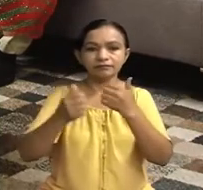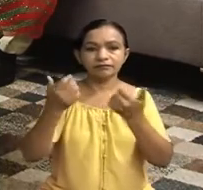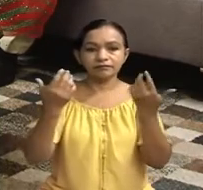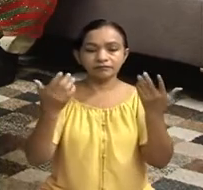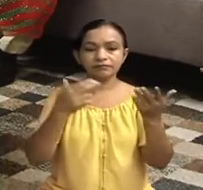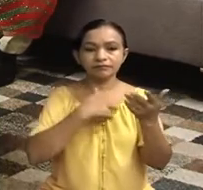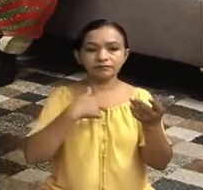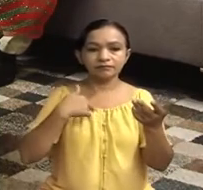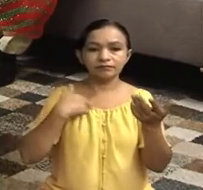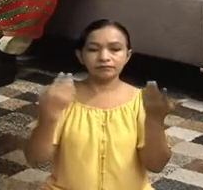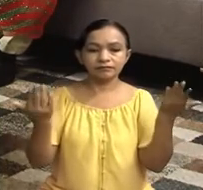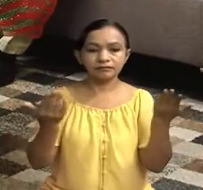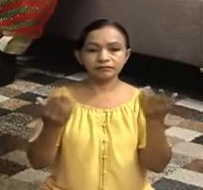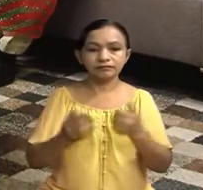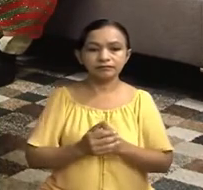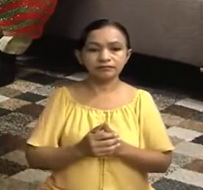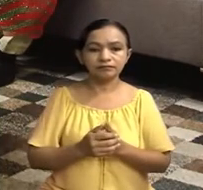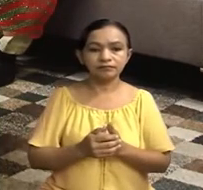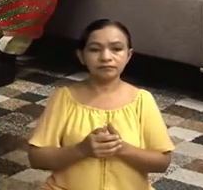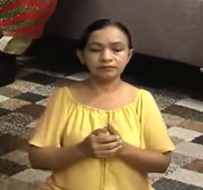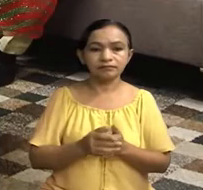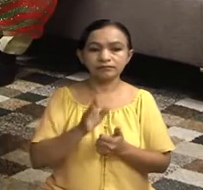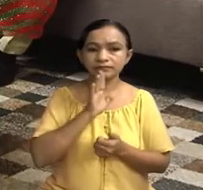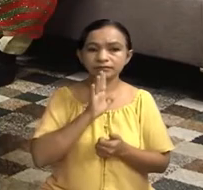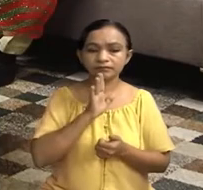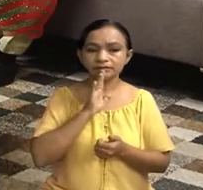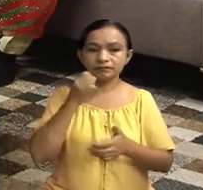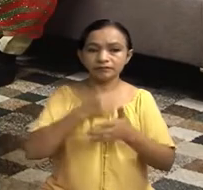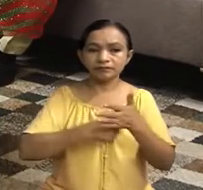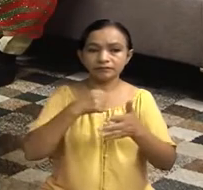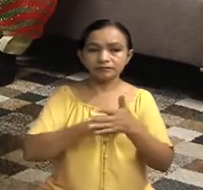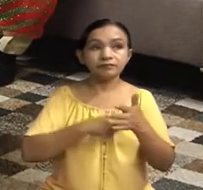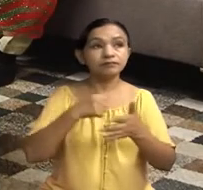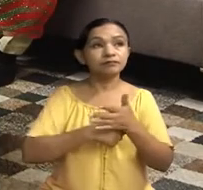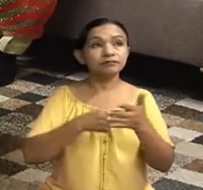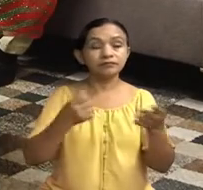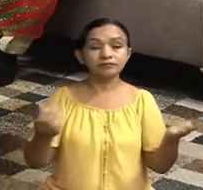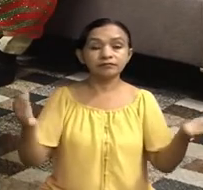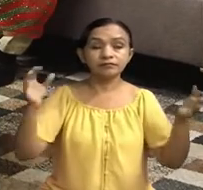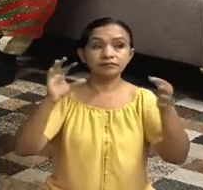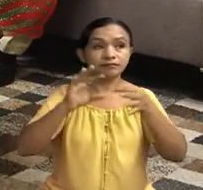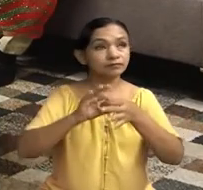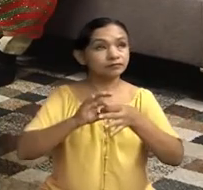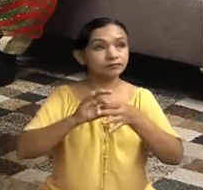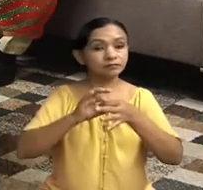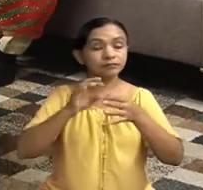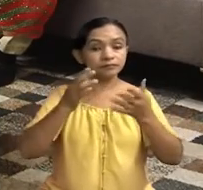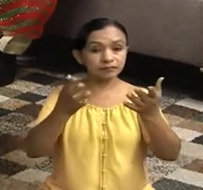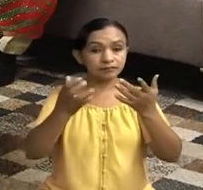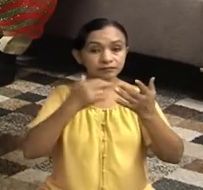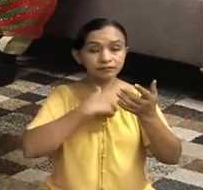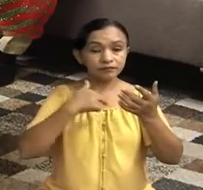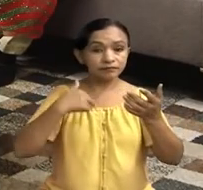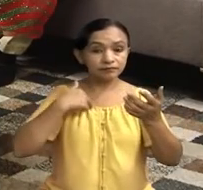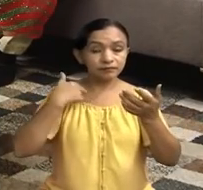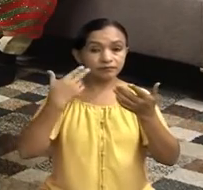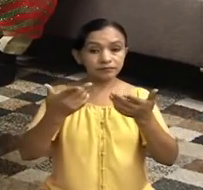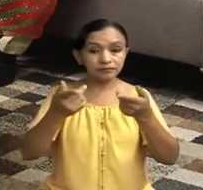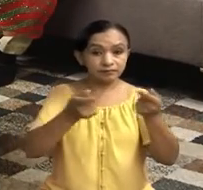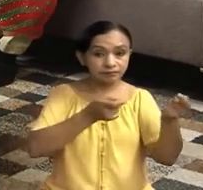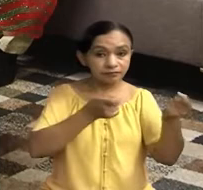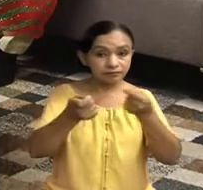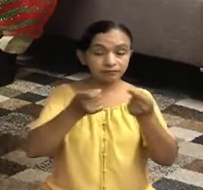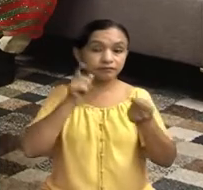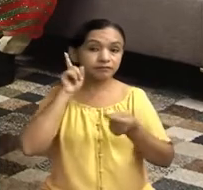modelos antidemocráticos, ¿verdad? Entonces, ahí está planteada la lucha, o sea, pese al cerco informativo que ellos pretenden imponer a través de la manipulación,